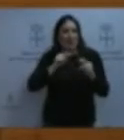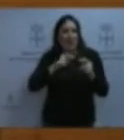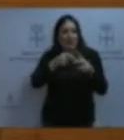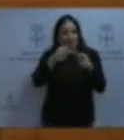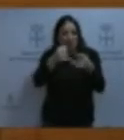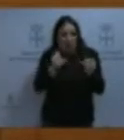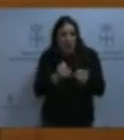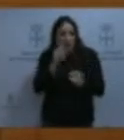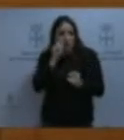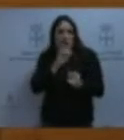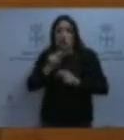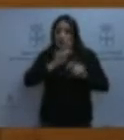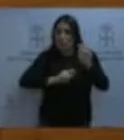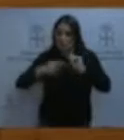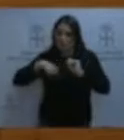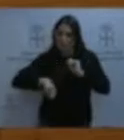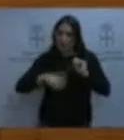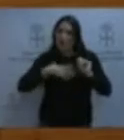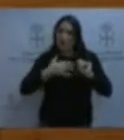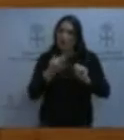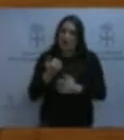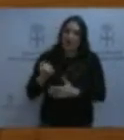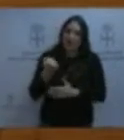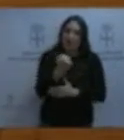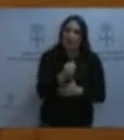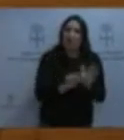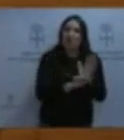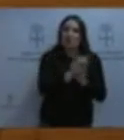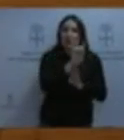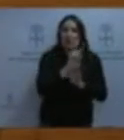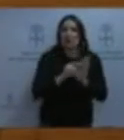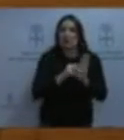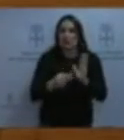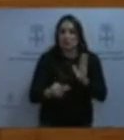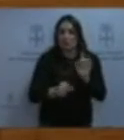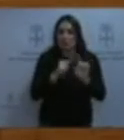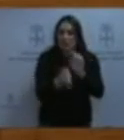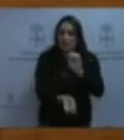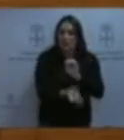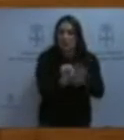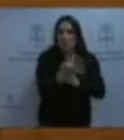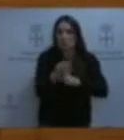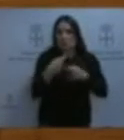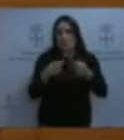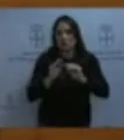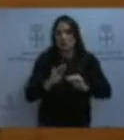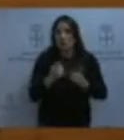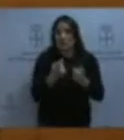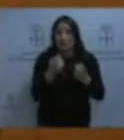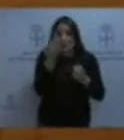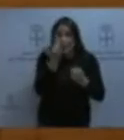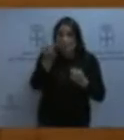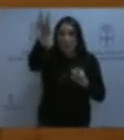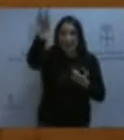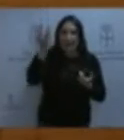como asociaciones profesionales, y apoyarse en el desarrollo tecnológico para su configuración y su comercialización. Necesitamos imaginación,